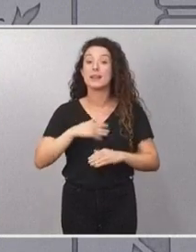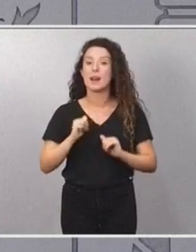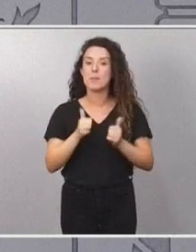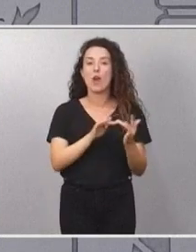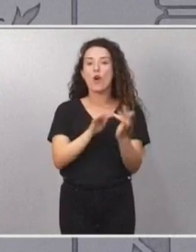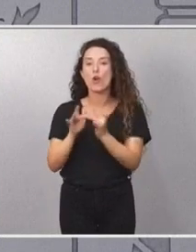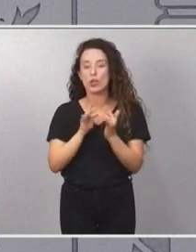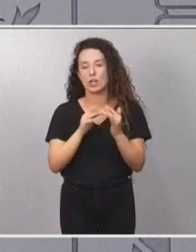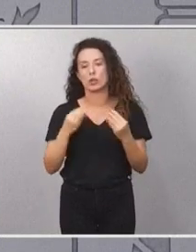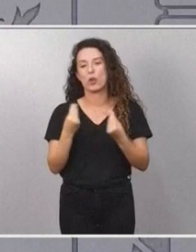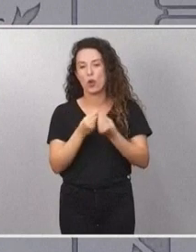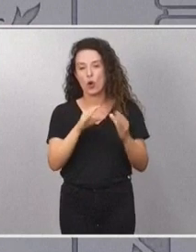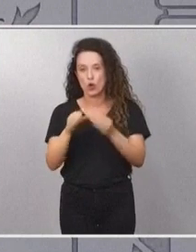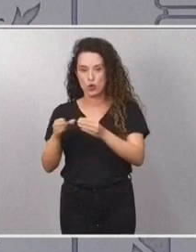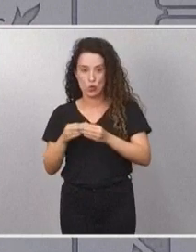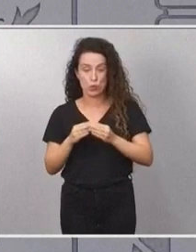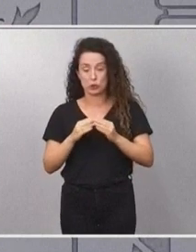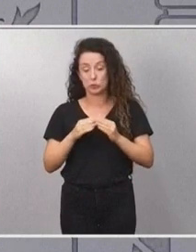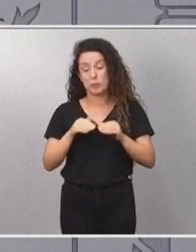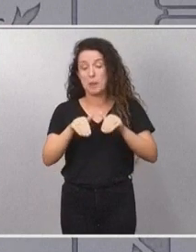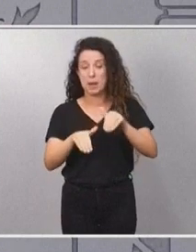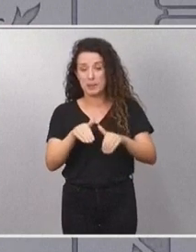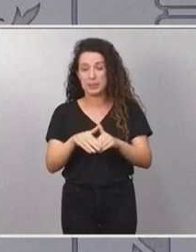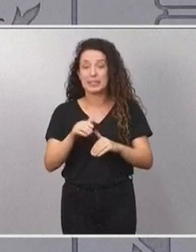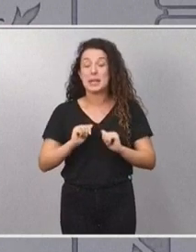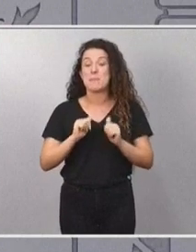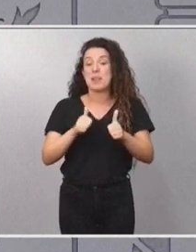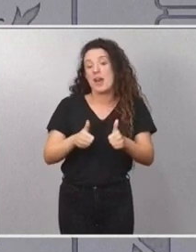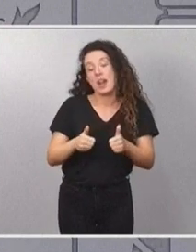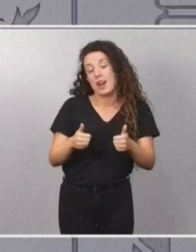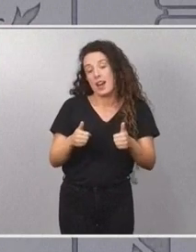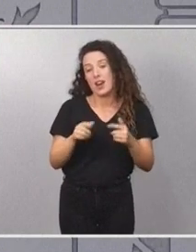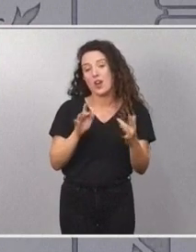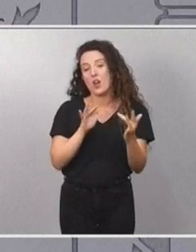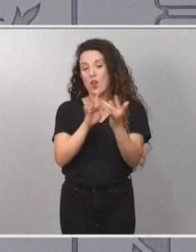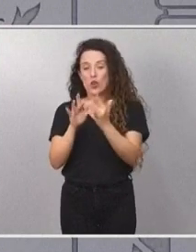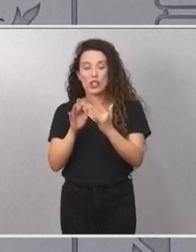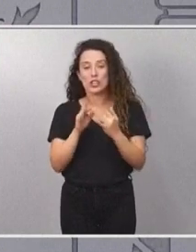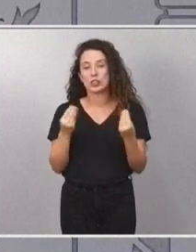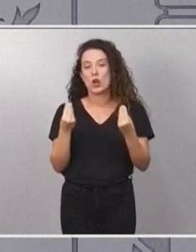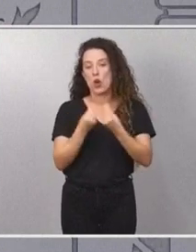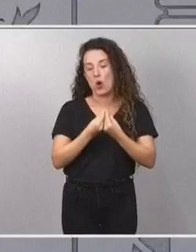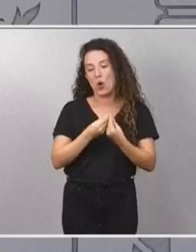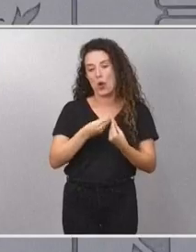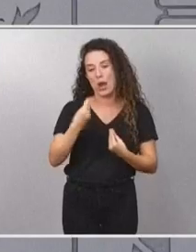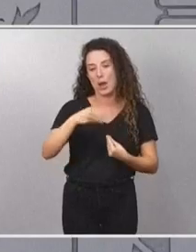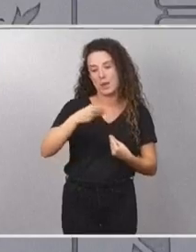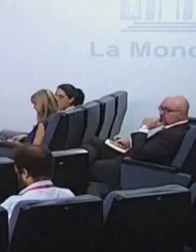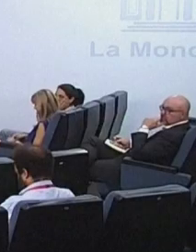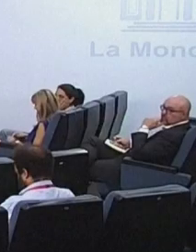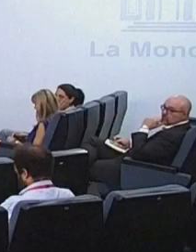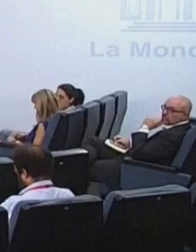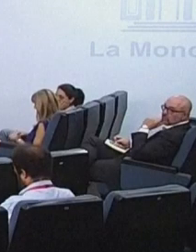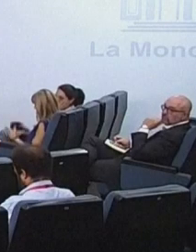distintos grupos parlamentarios y lógicamente comenzaré esa Ronda de contactos con la vicepresidenta del gobierno con Yolanda